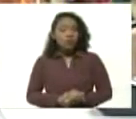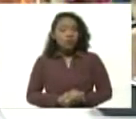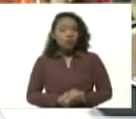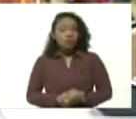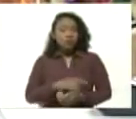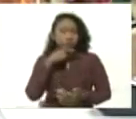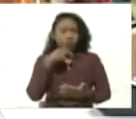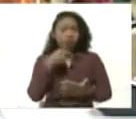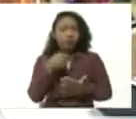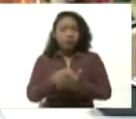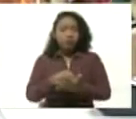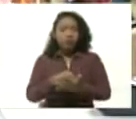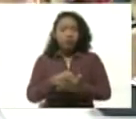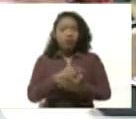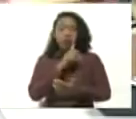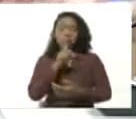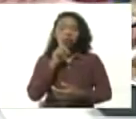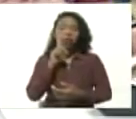llamado Iván Duque,